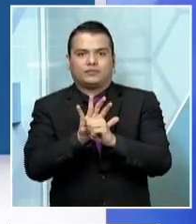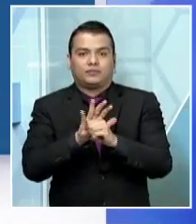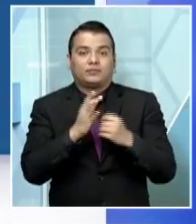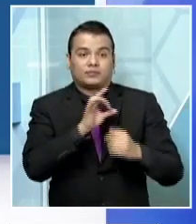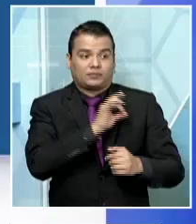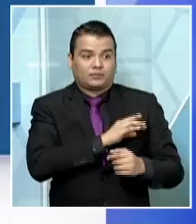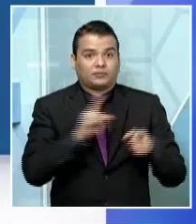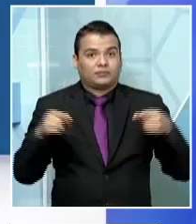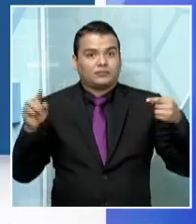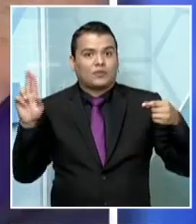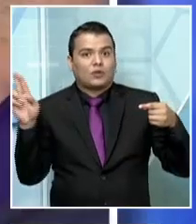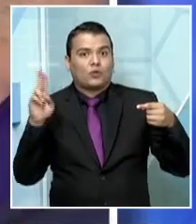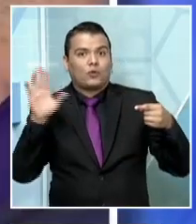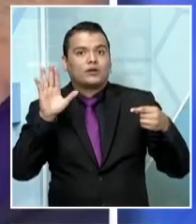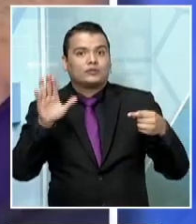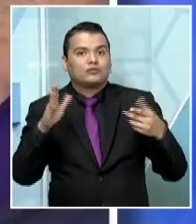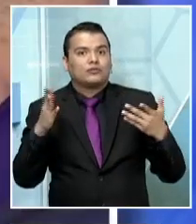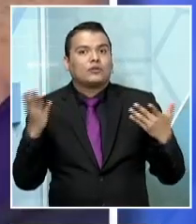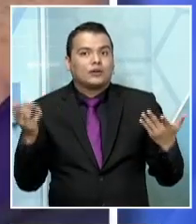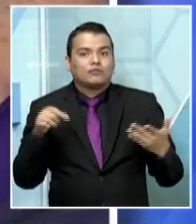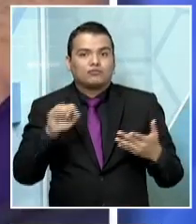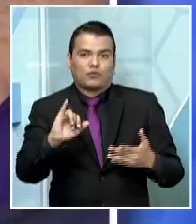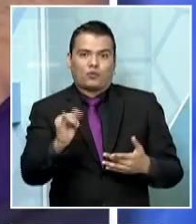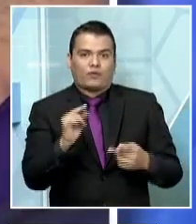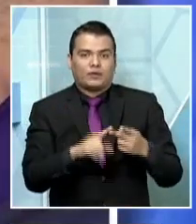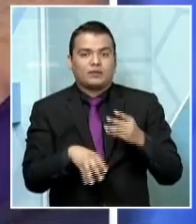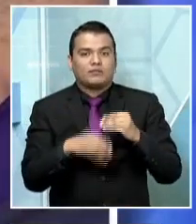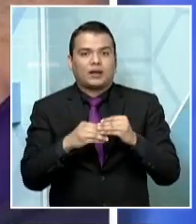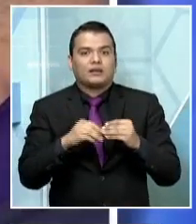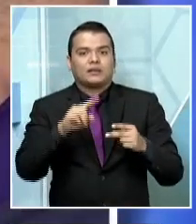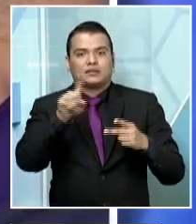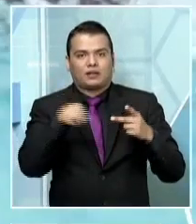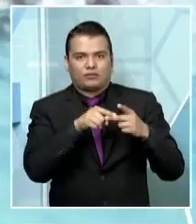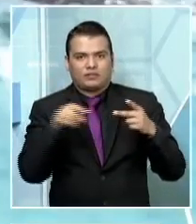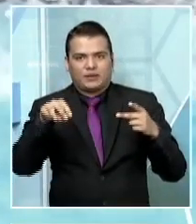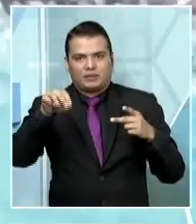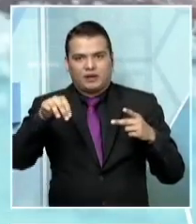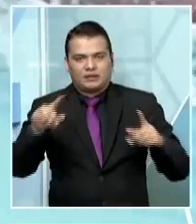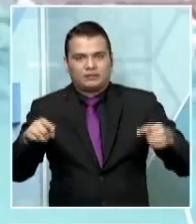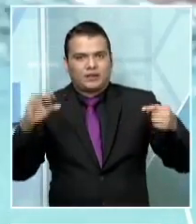Uruguay en Montevideo este jueves y recibirá el próximo martes a Colombia en Santiago.